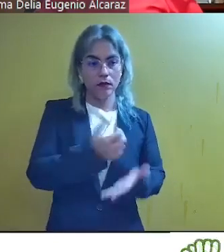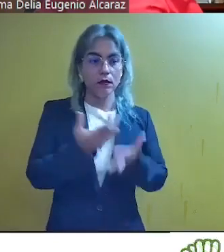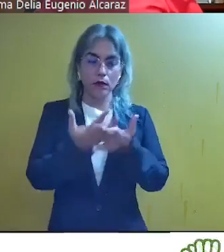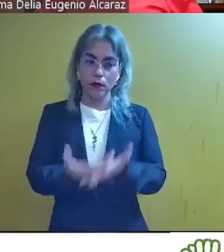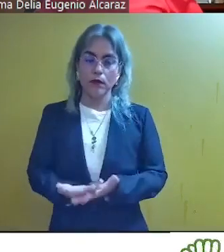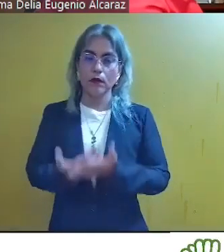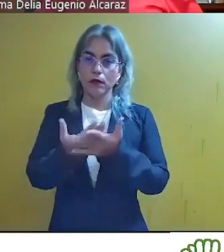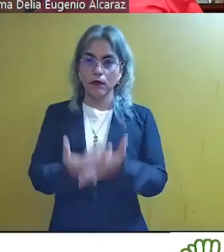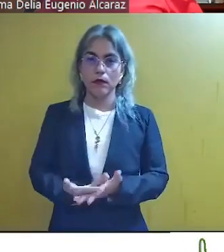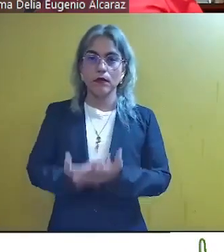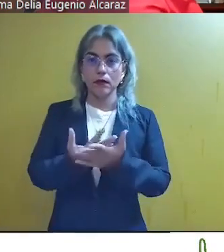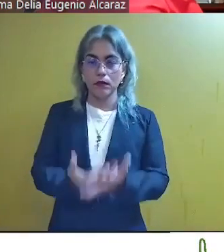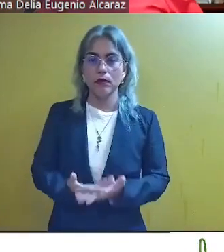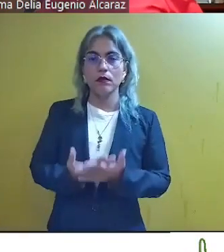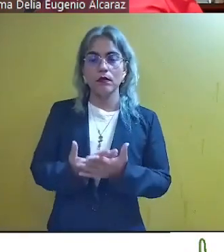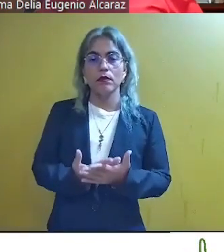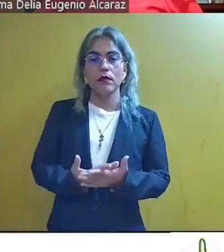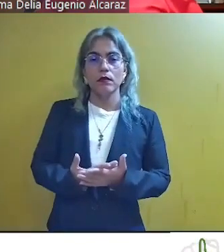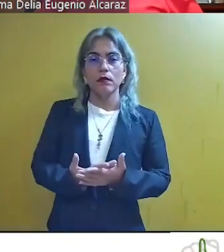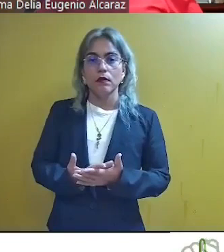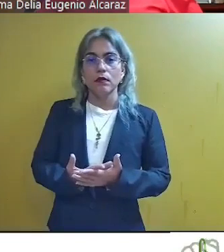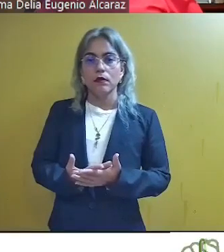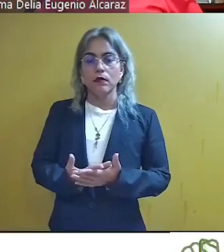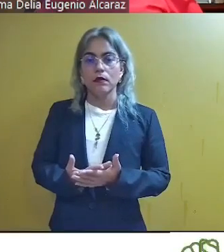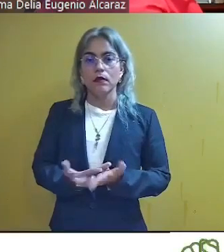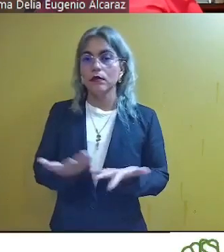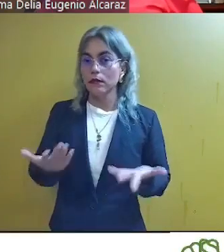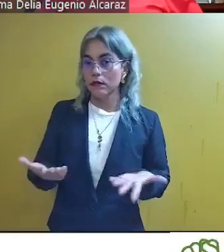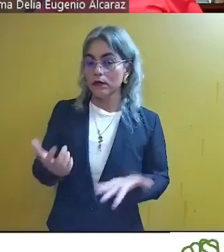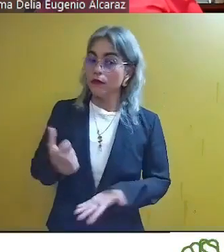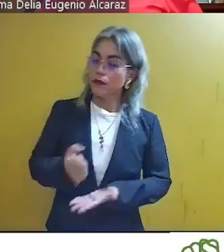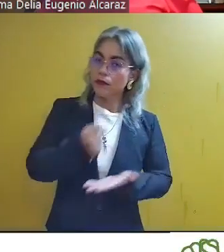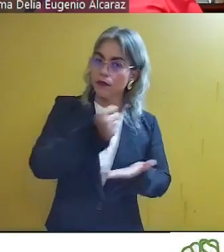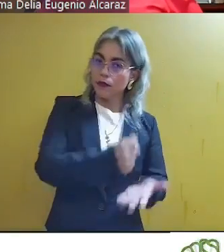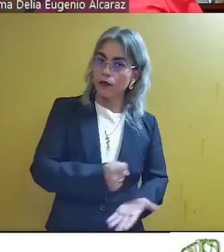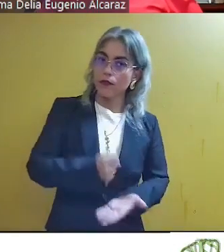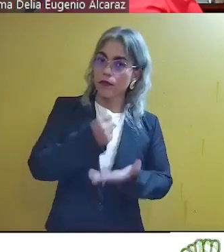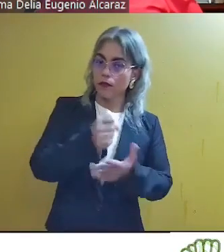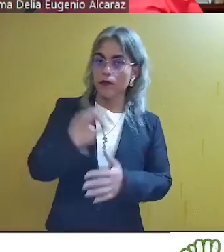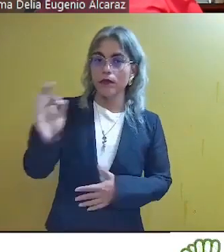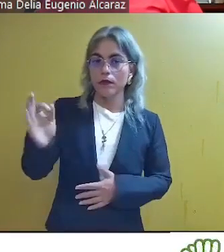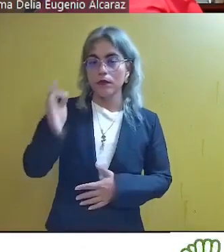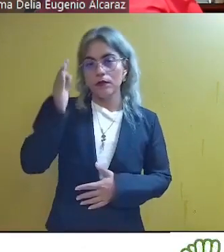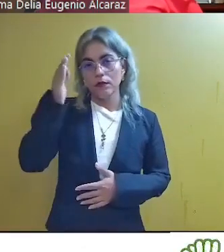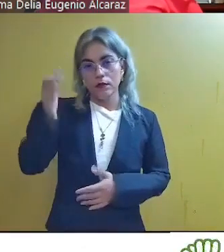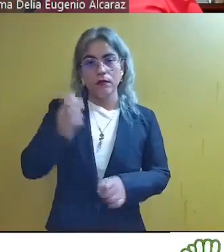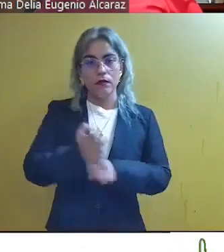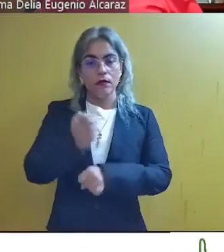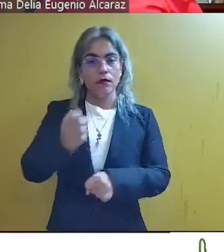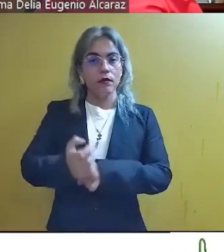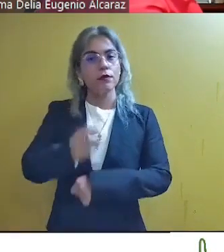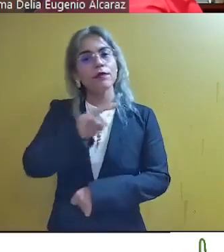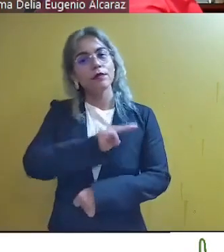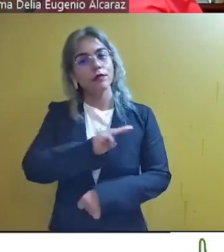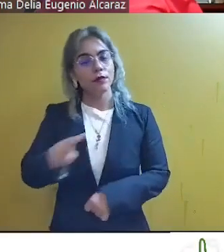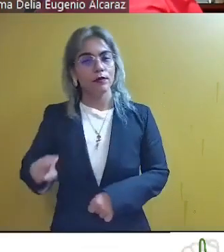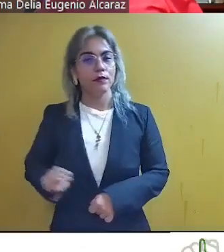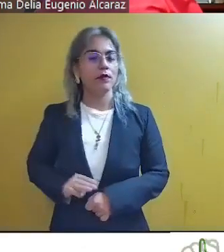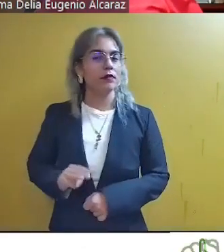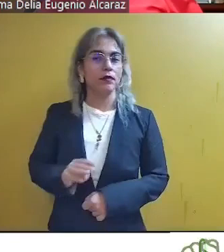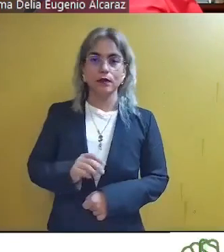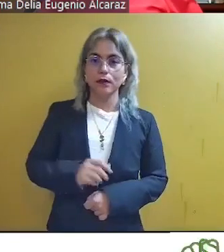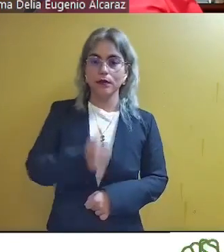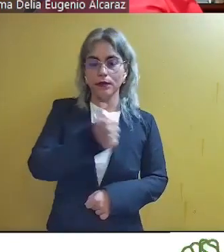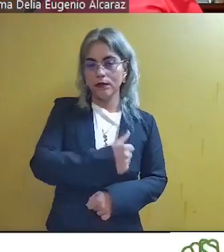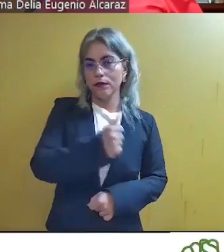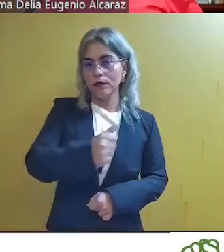las disposiciones generales aplicables deberán cubrir las contribuciones federales, estatales y municipales correspondientes, así como las